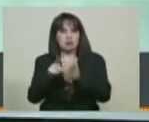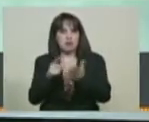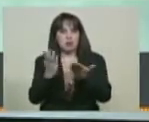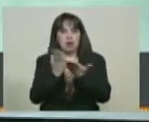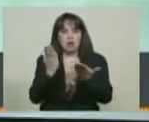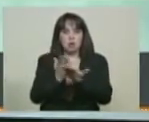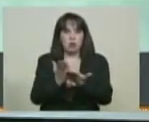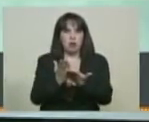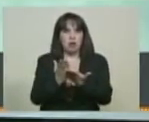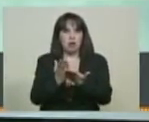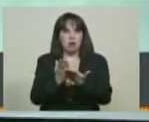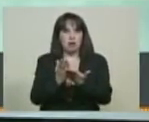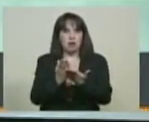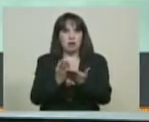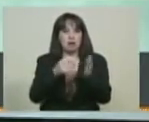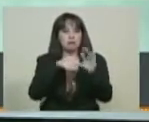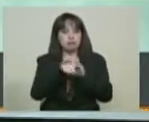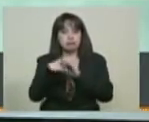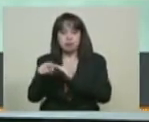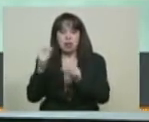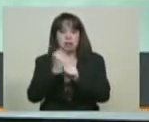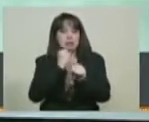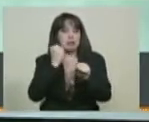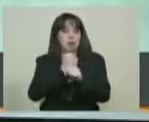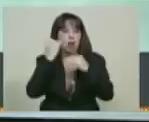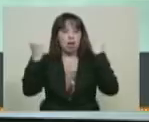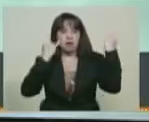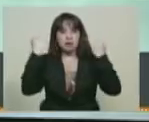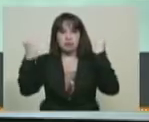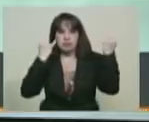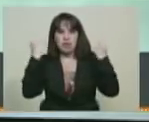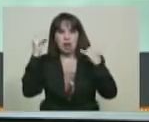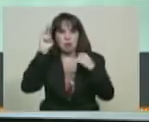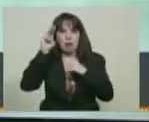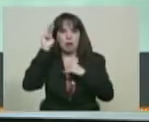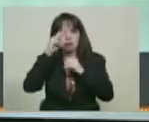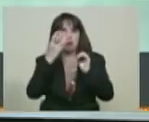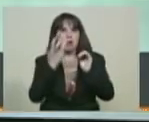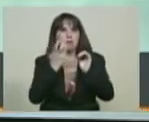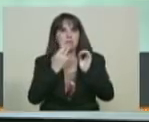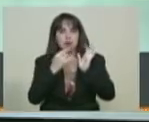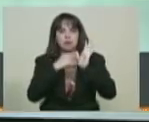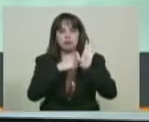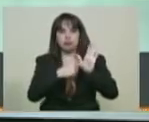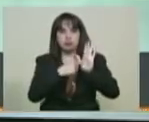aula, el trabajo diario de ideas, de valores, de ejemplo, de liderazgo.